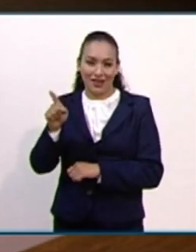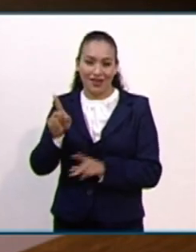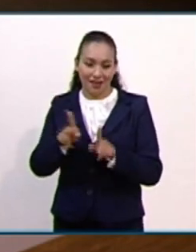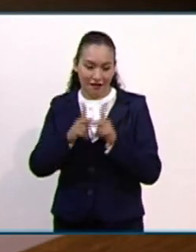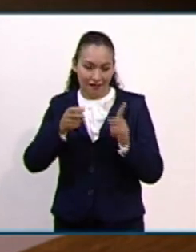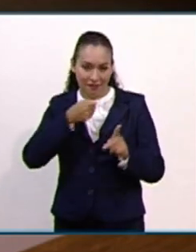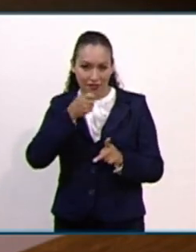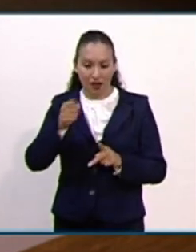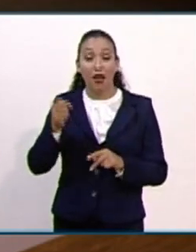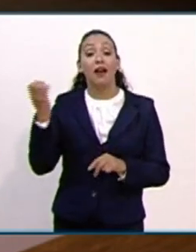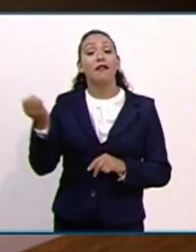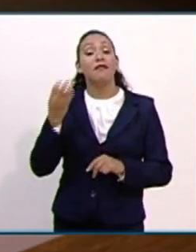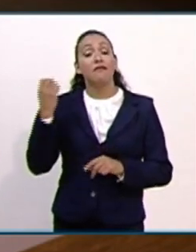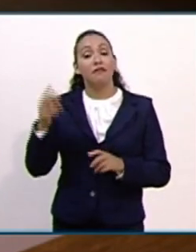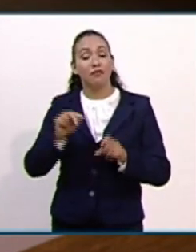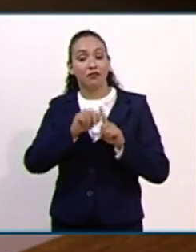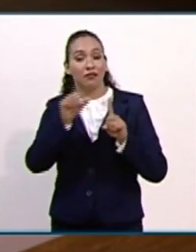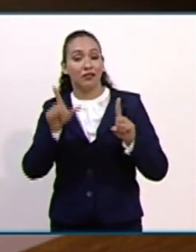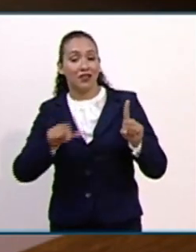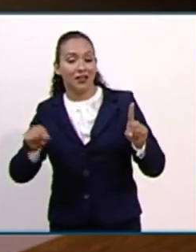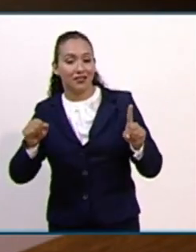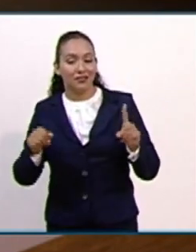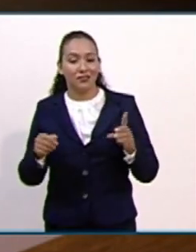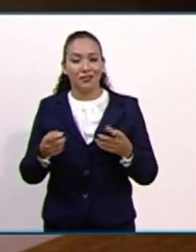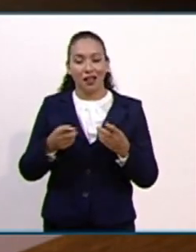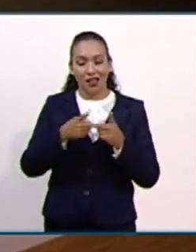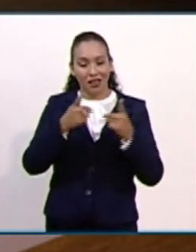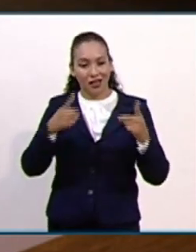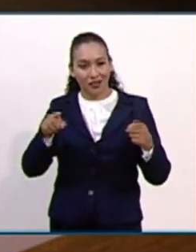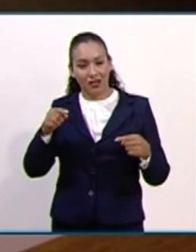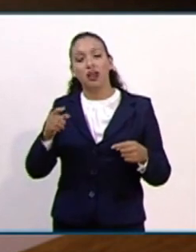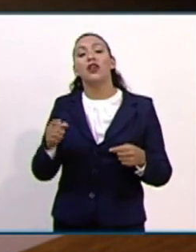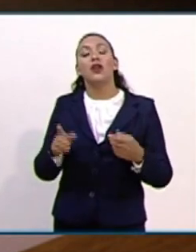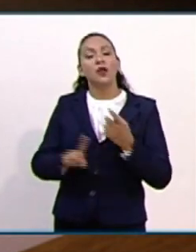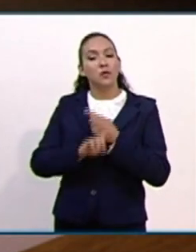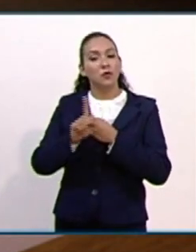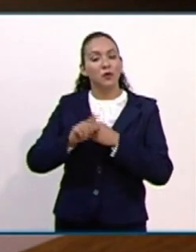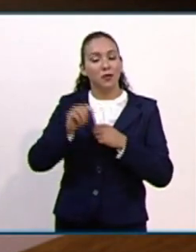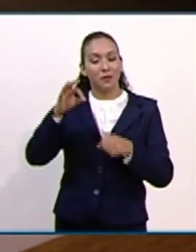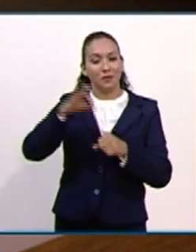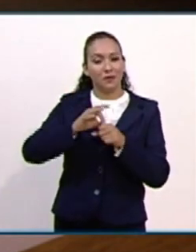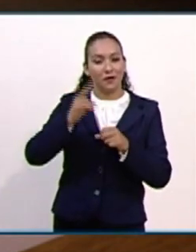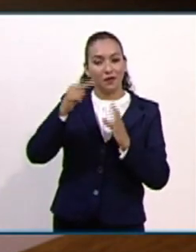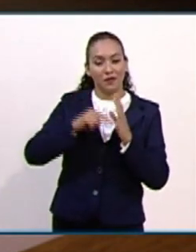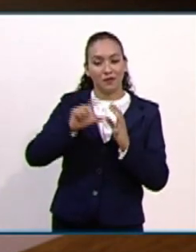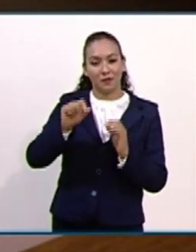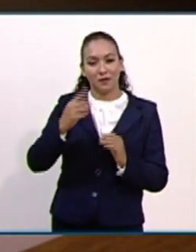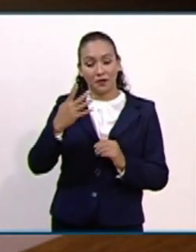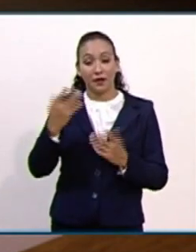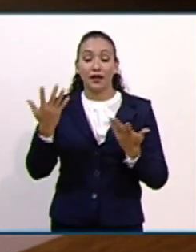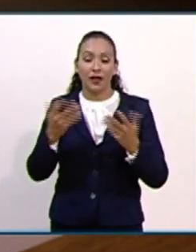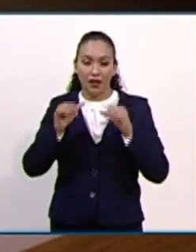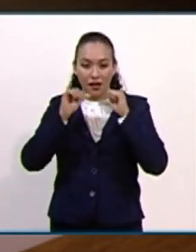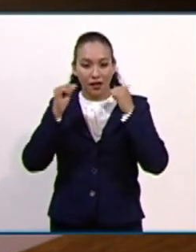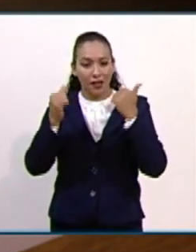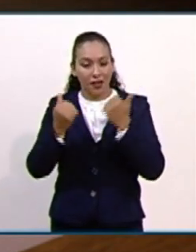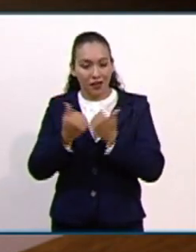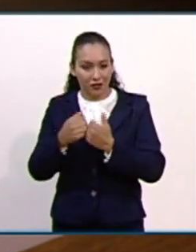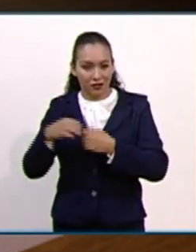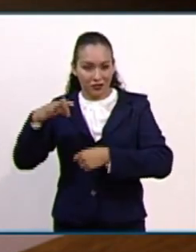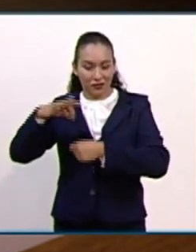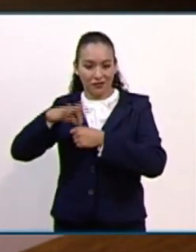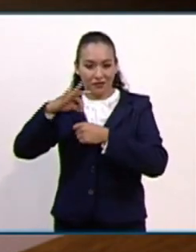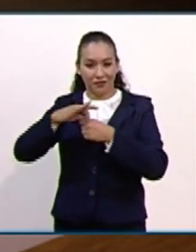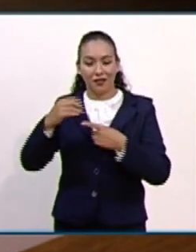Foro Nacional Desarrollo y Desafíos de los Procesos Electorales 2024, organizado por la Asociación de Tribunales